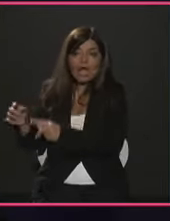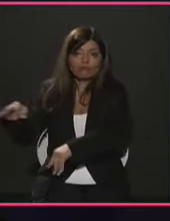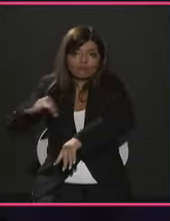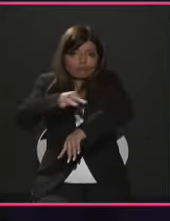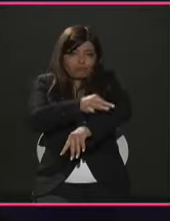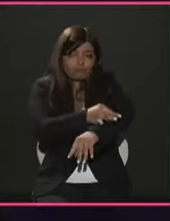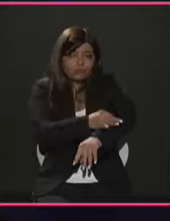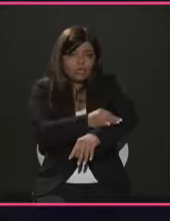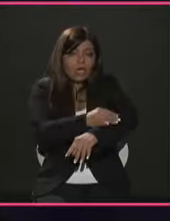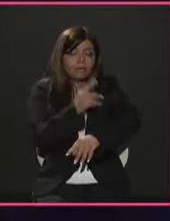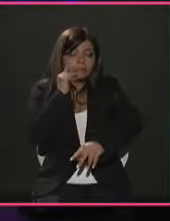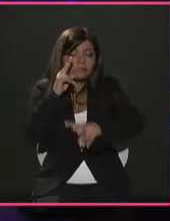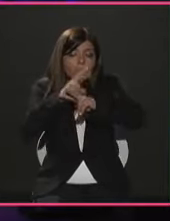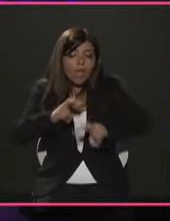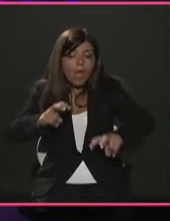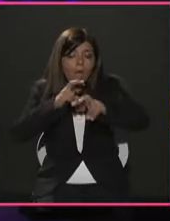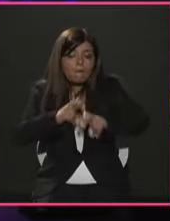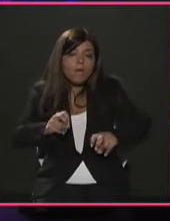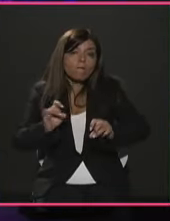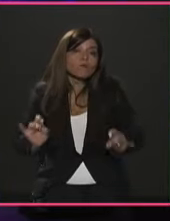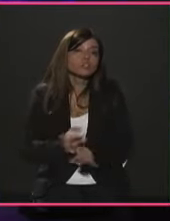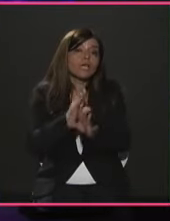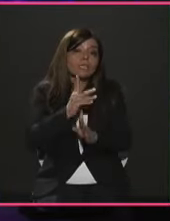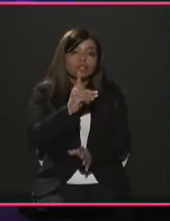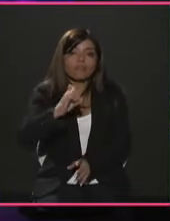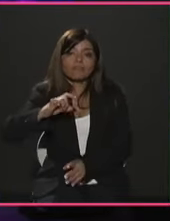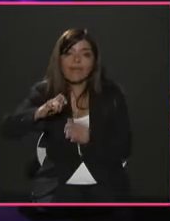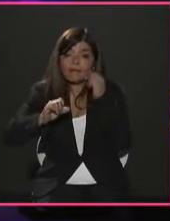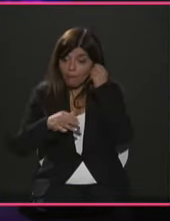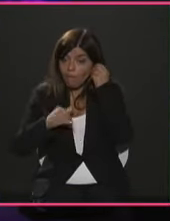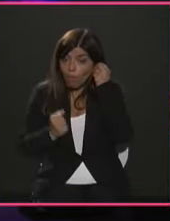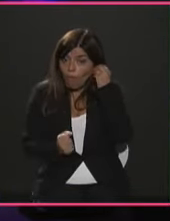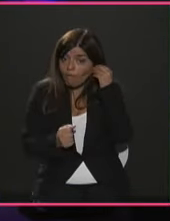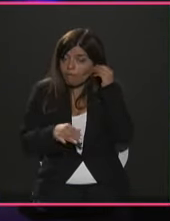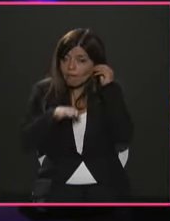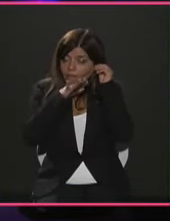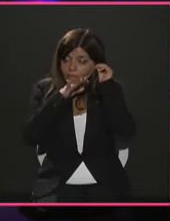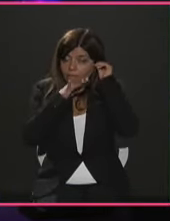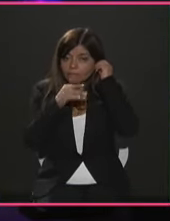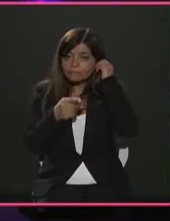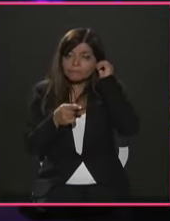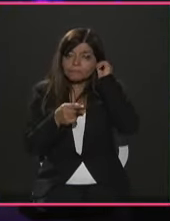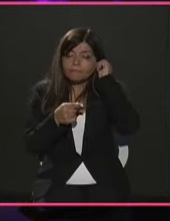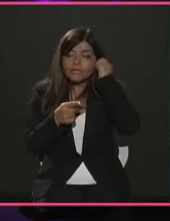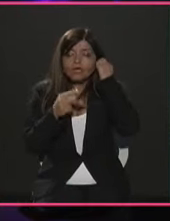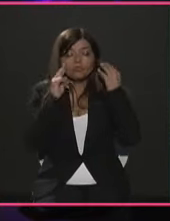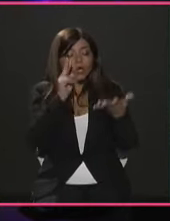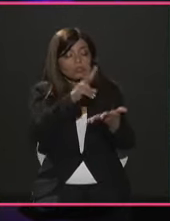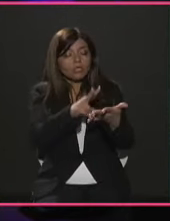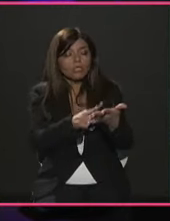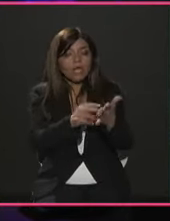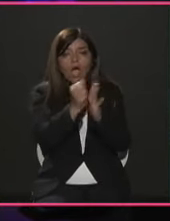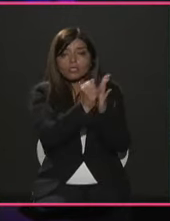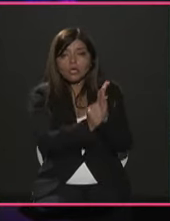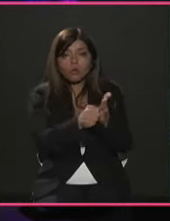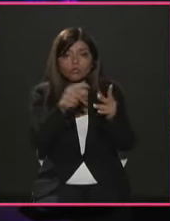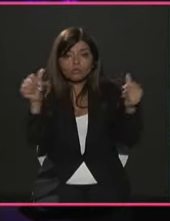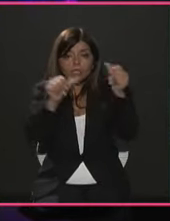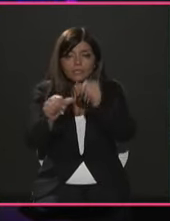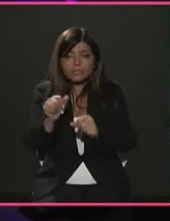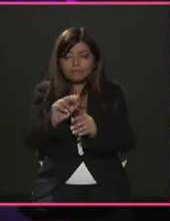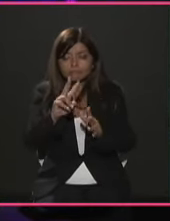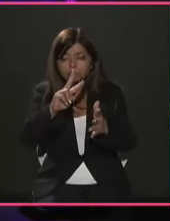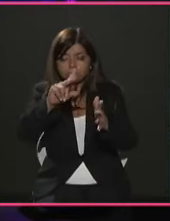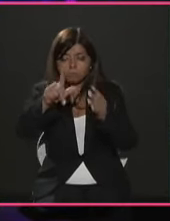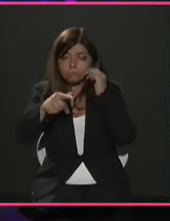y poder testearlo en el caso del dengue hoy día si yo me pongo a leer un artículo científico me voy a demorar